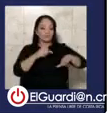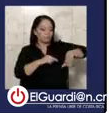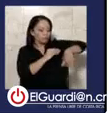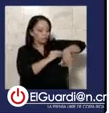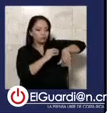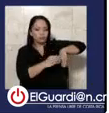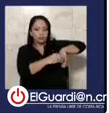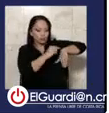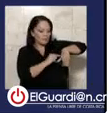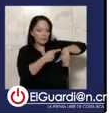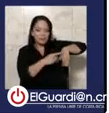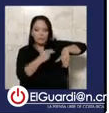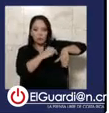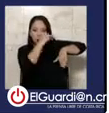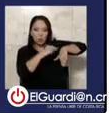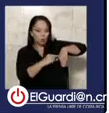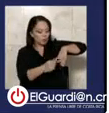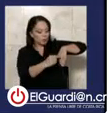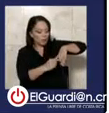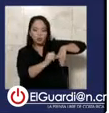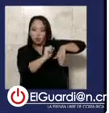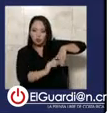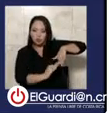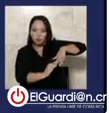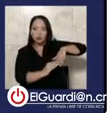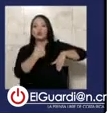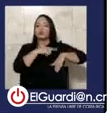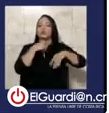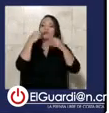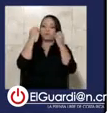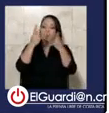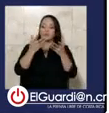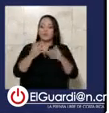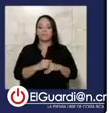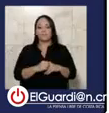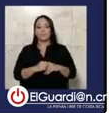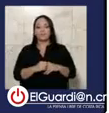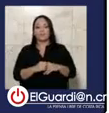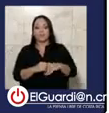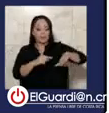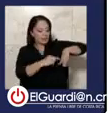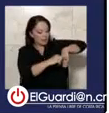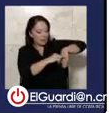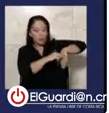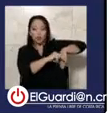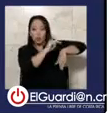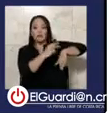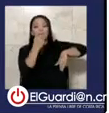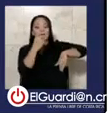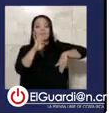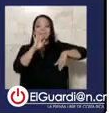Pacífico Norte hasta el Caribe Sur, y claramente indicamos que el Caribe Norte tiene un 45% de déficit, o